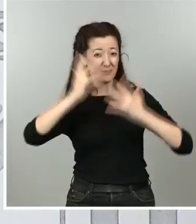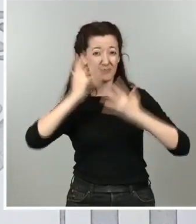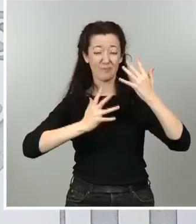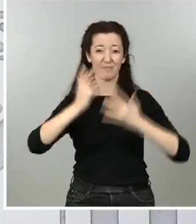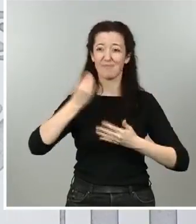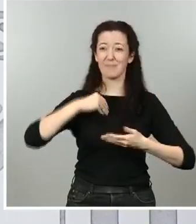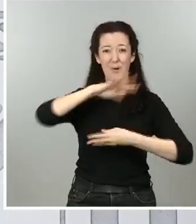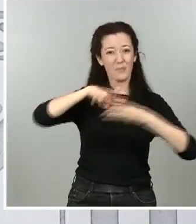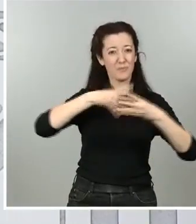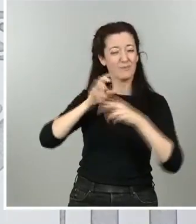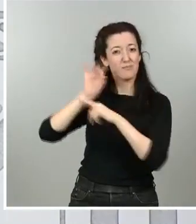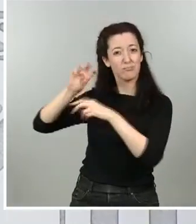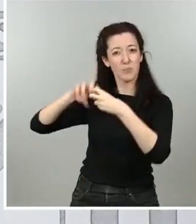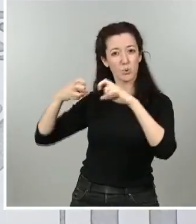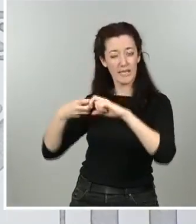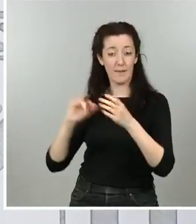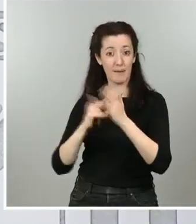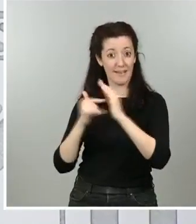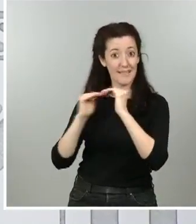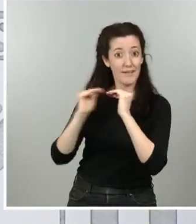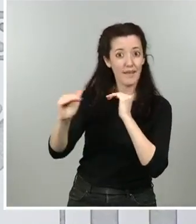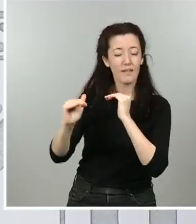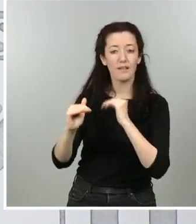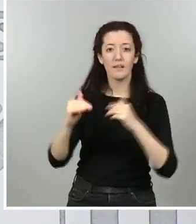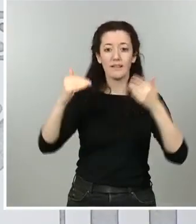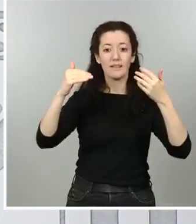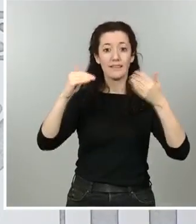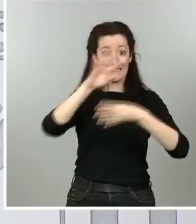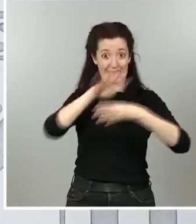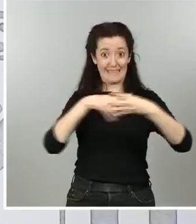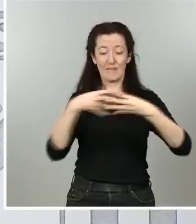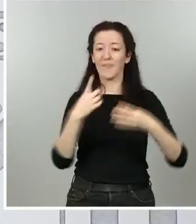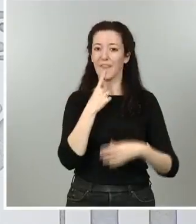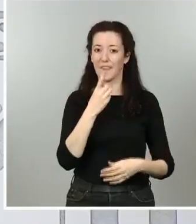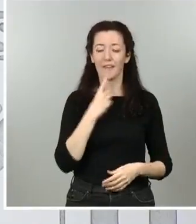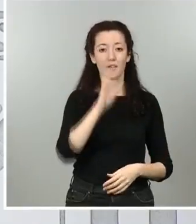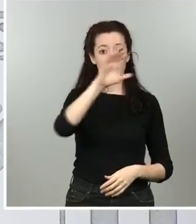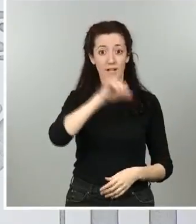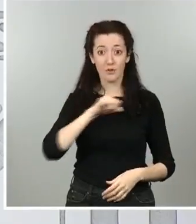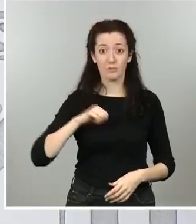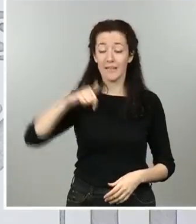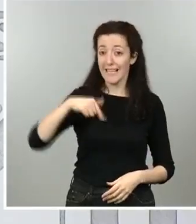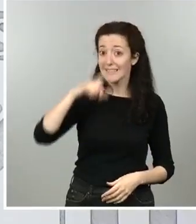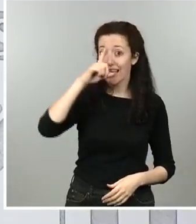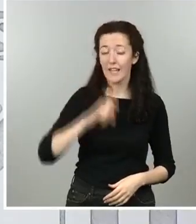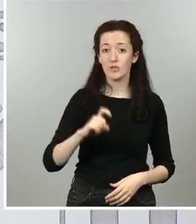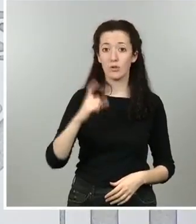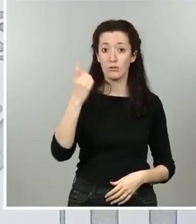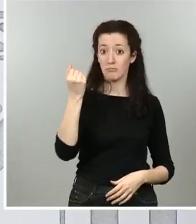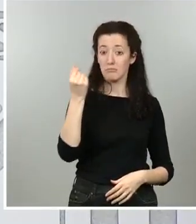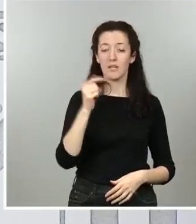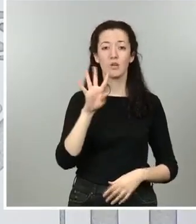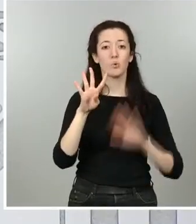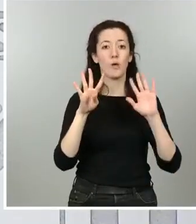en el Plan de Estabilidad, apunta que las comunidades autónomas cobrarán este año en torno a 9.500 millones